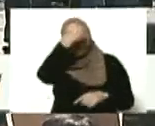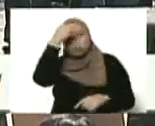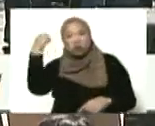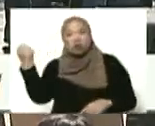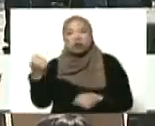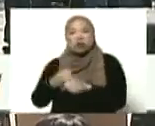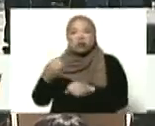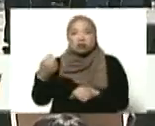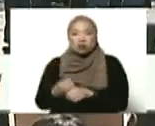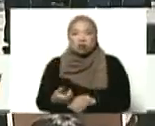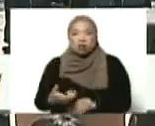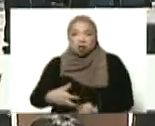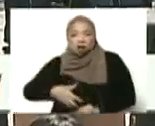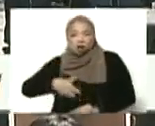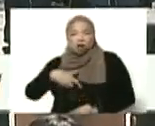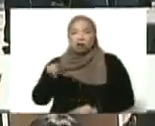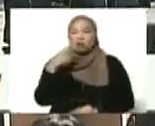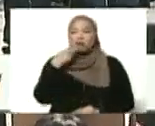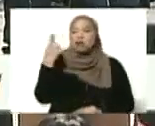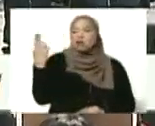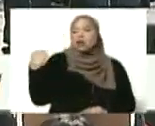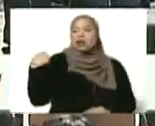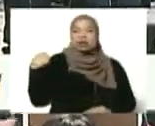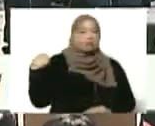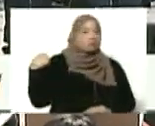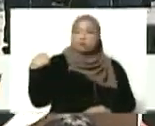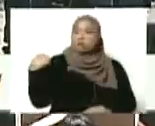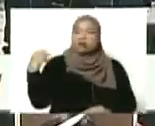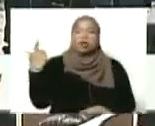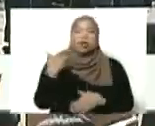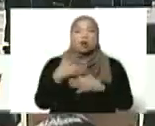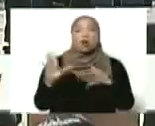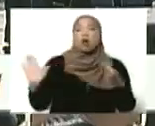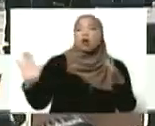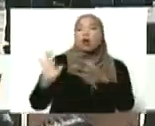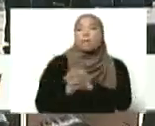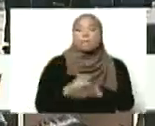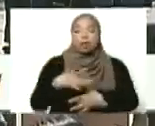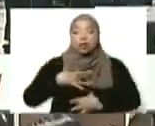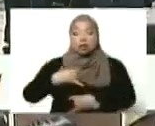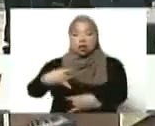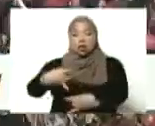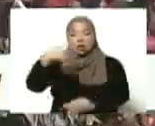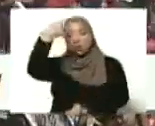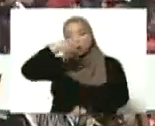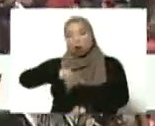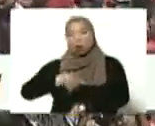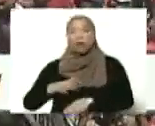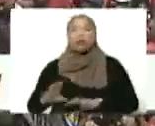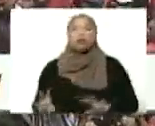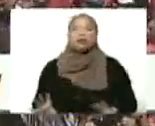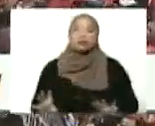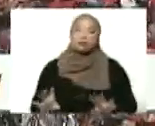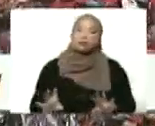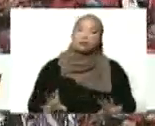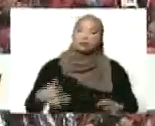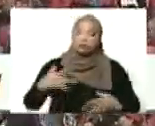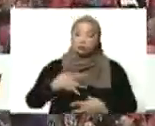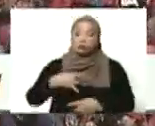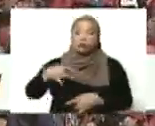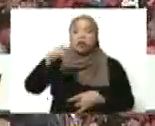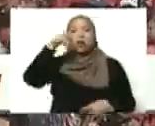desprendiéndonos de los egos, desprendiéndonos de los amiguismos, de los intereses personales y poniendo por delante los intereses